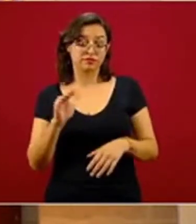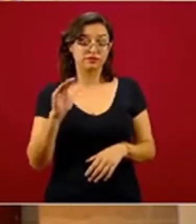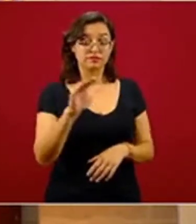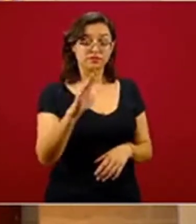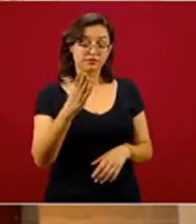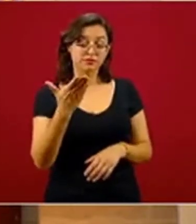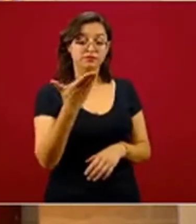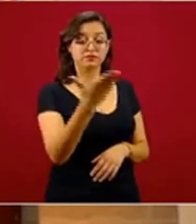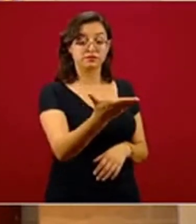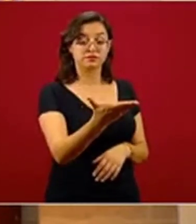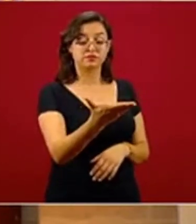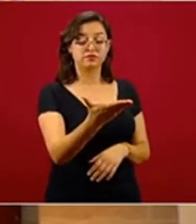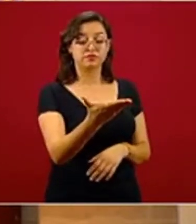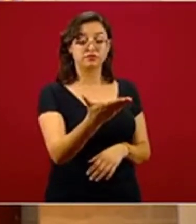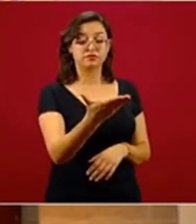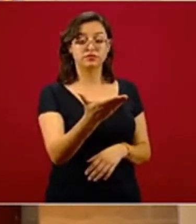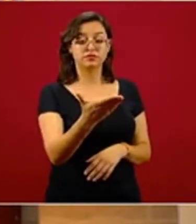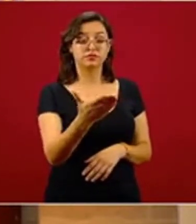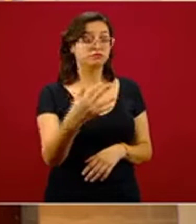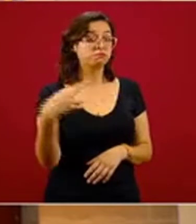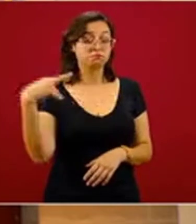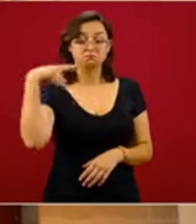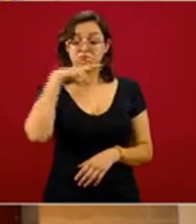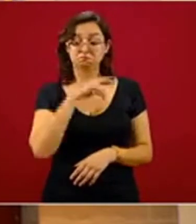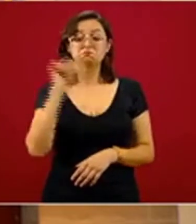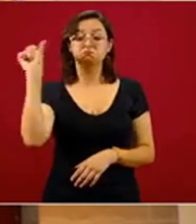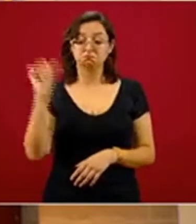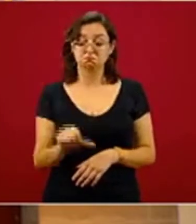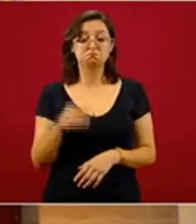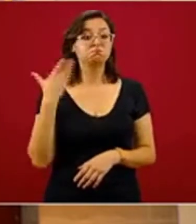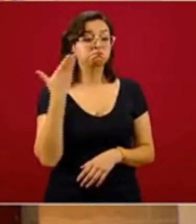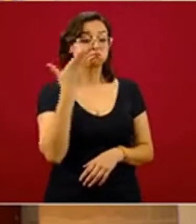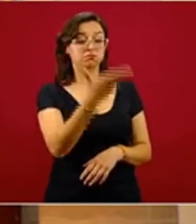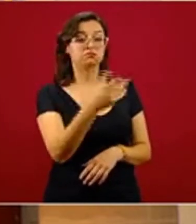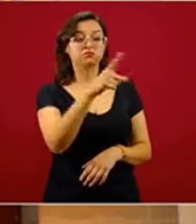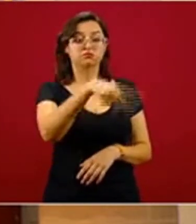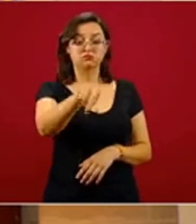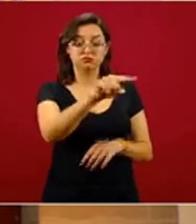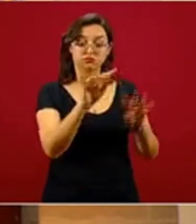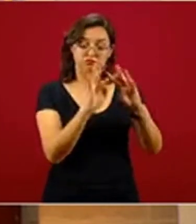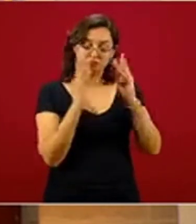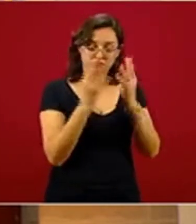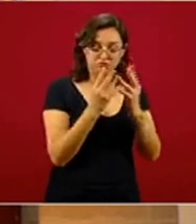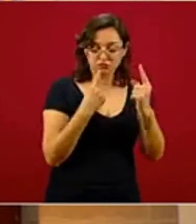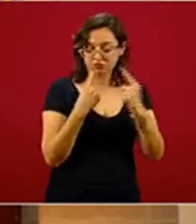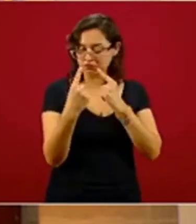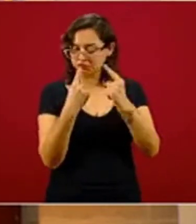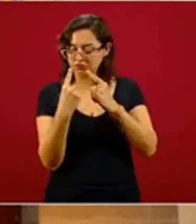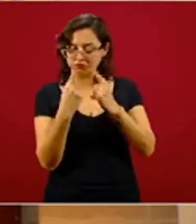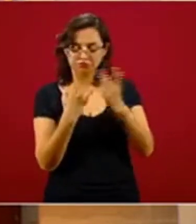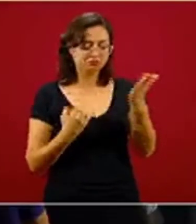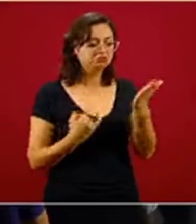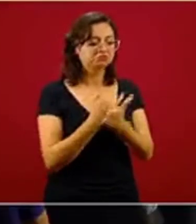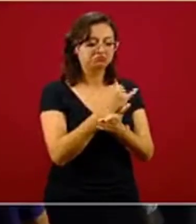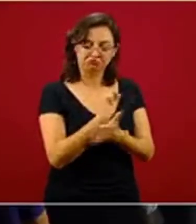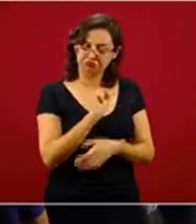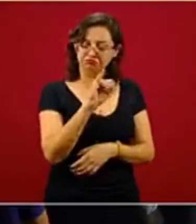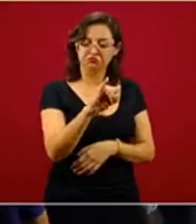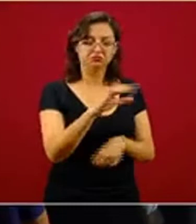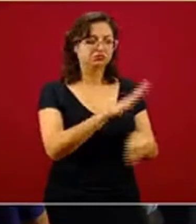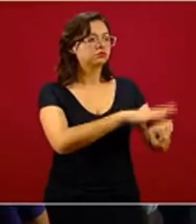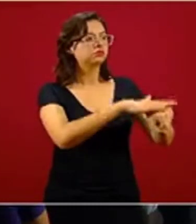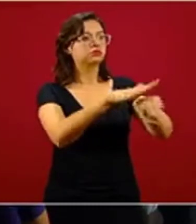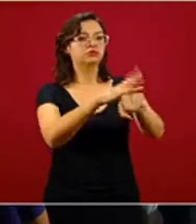ser a la brevedad, hoy mismo, ellos tendrían que reunirse, dictaminarla, emitir una convocatoria, sobre